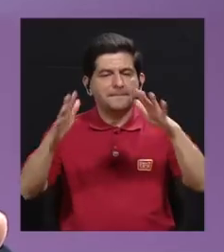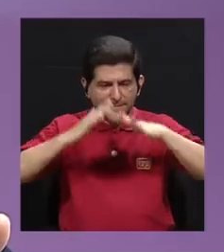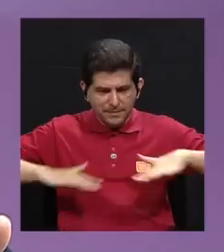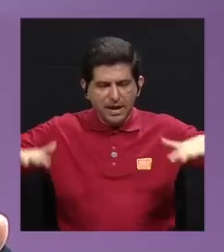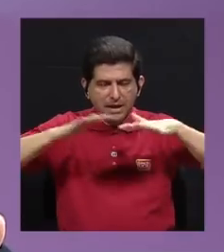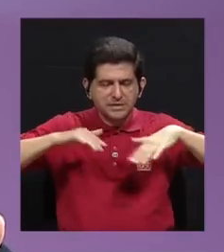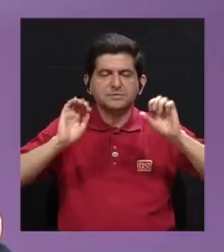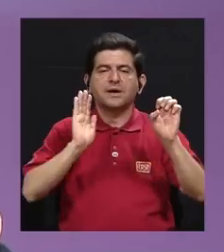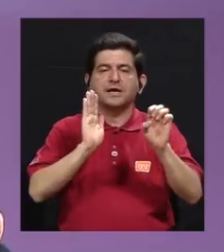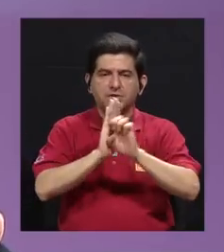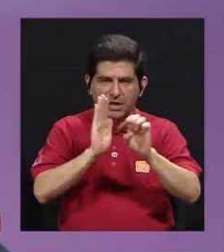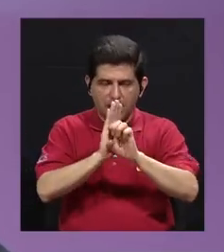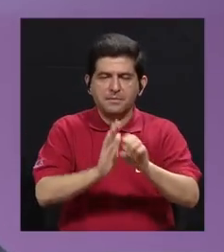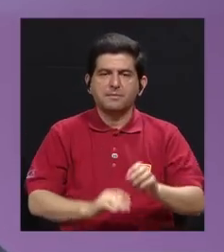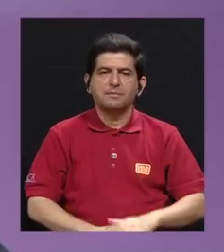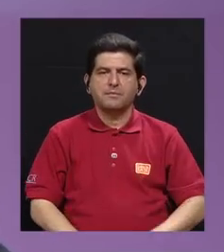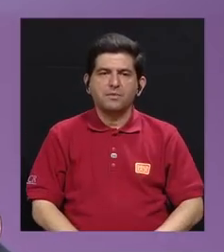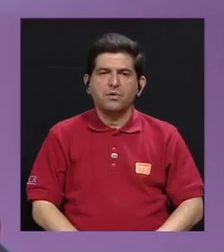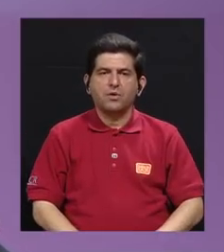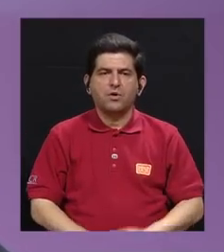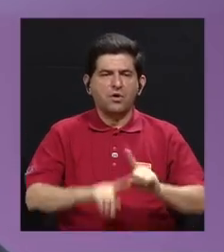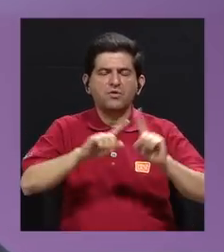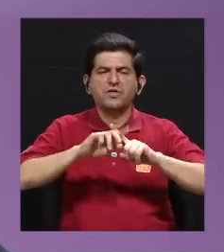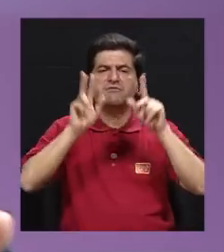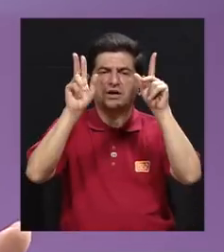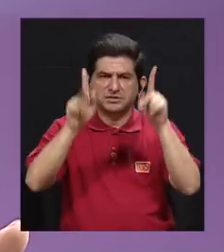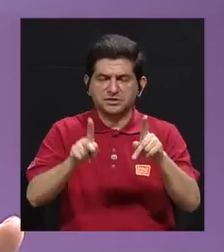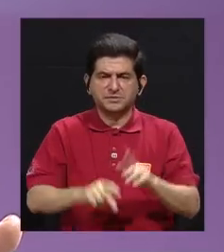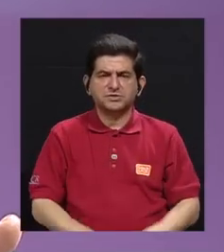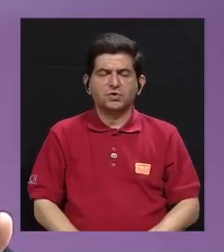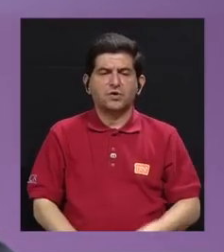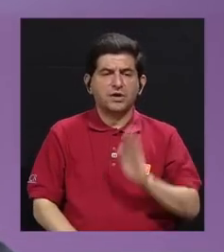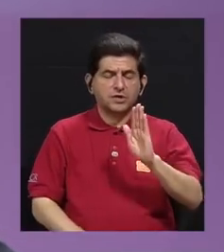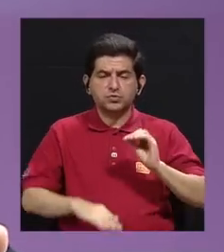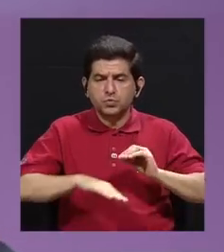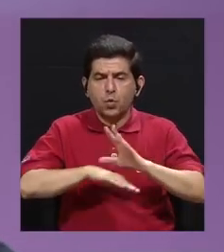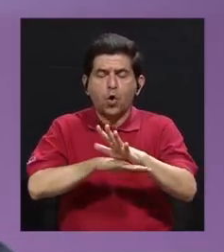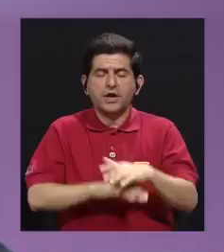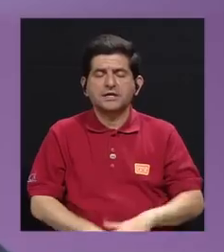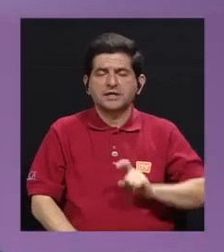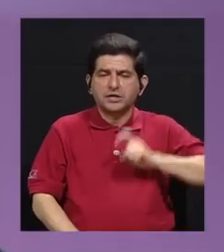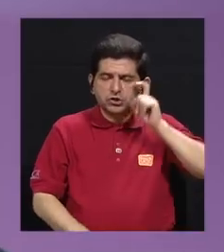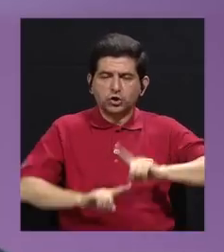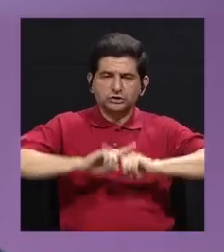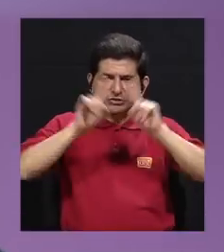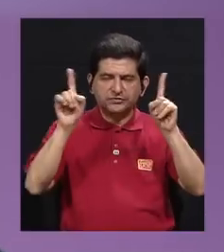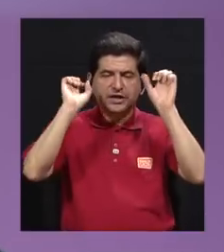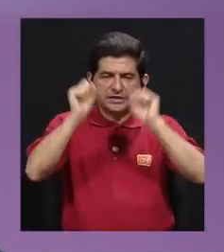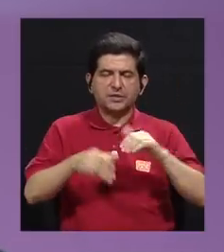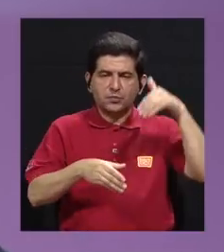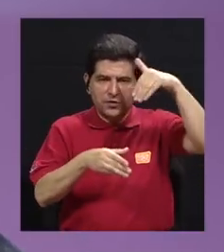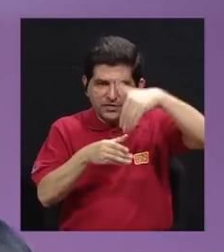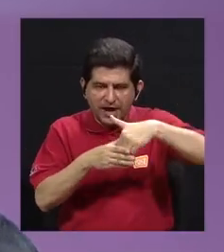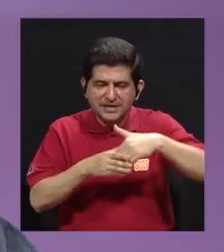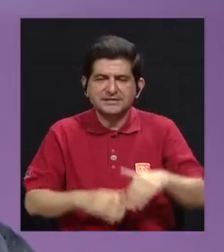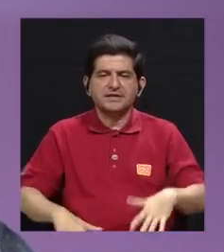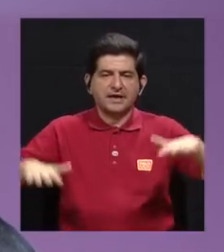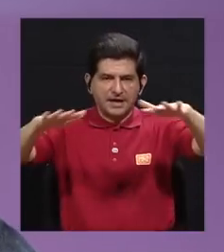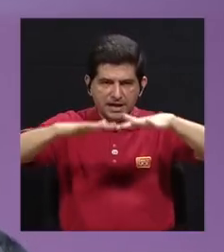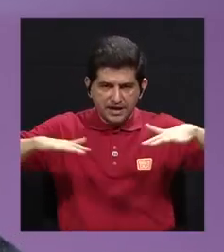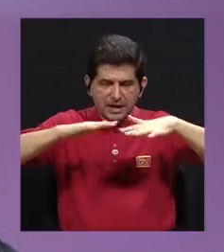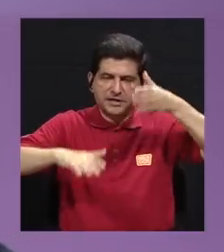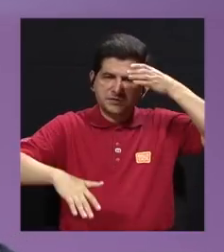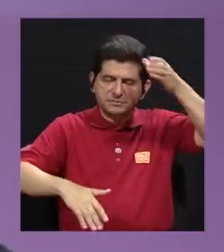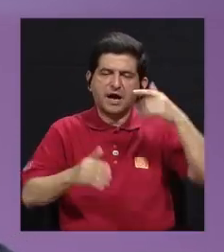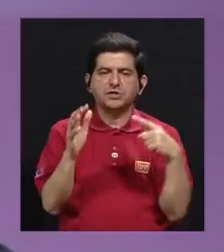eso ha sido un espacio para que, por ejemplo, mucha gente de orientación sexual diferente pueda entrar en